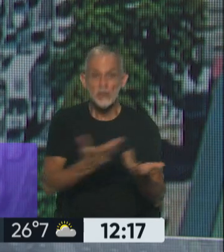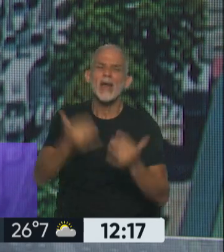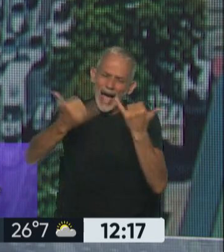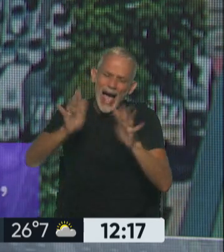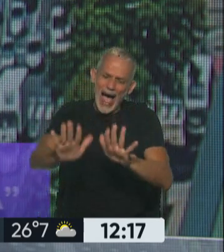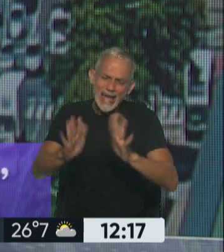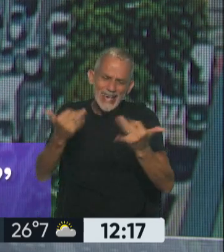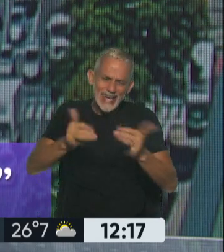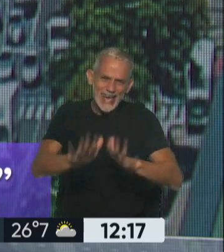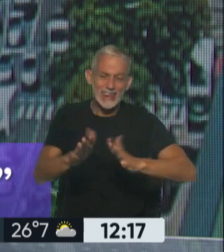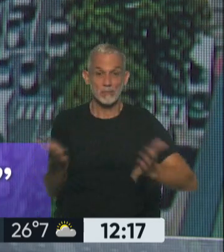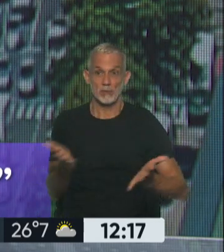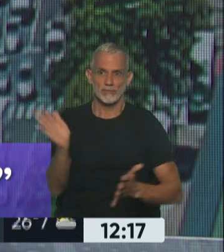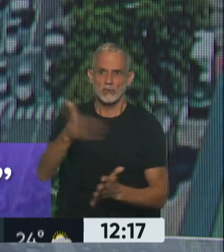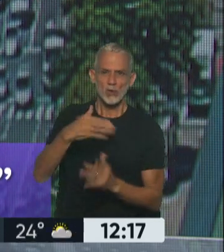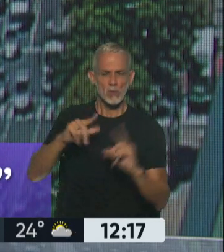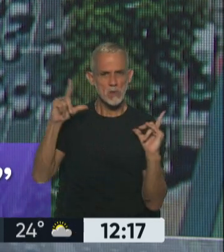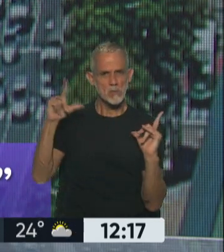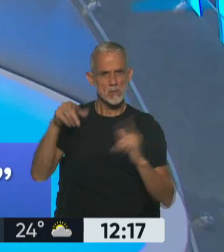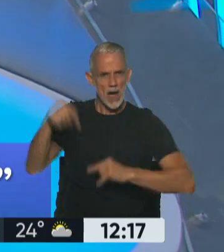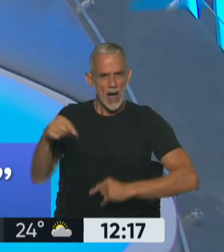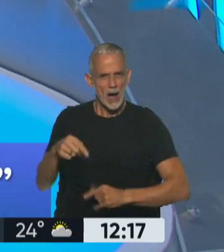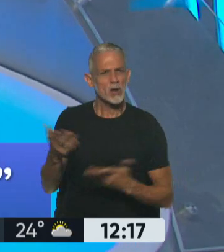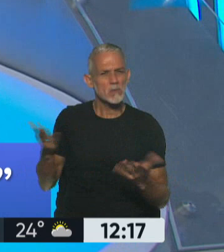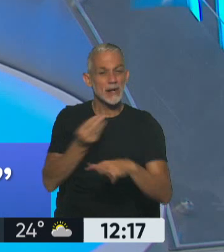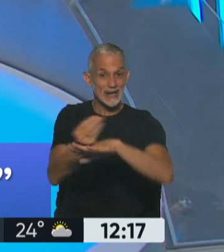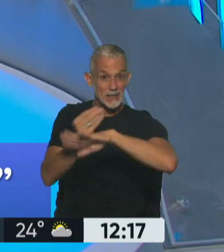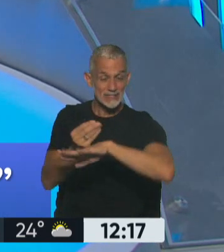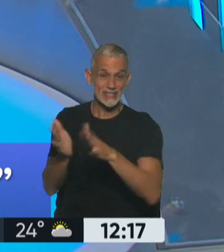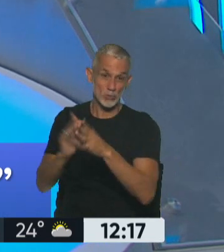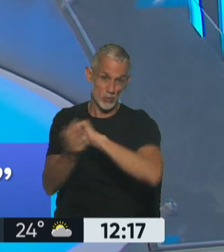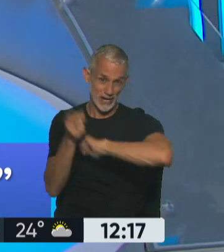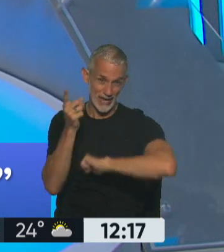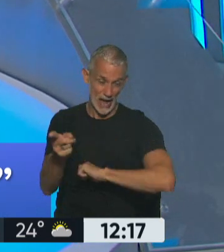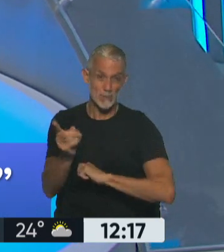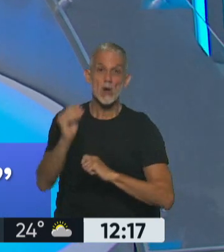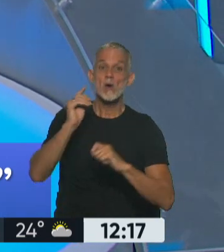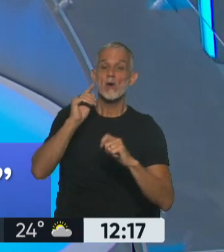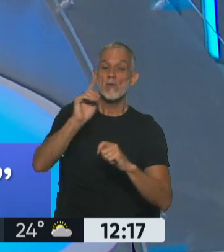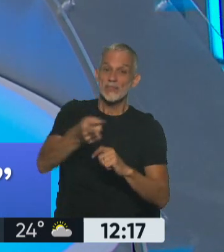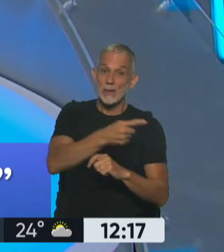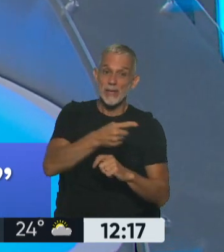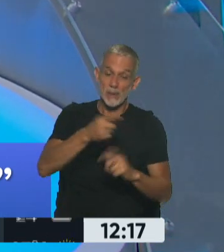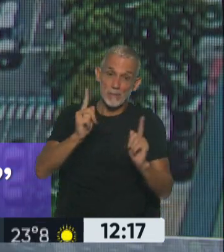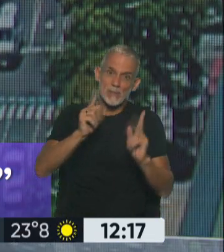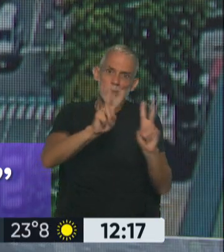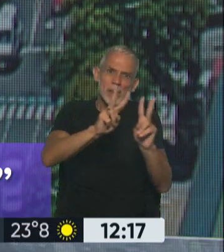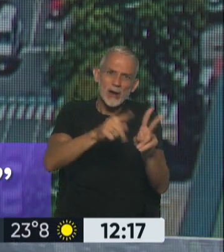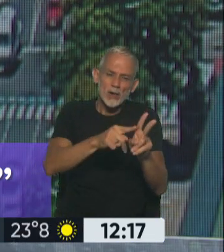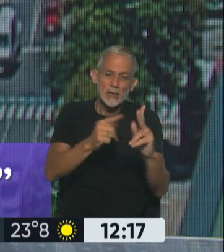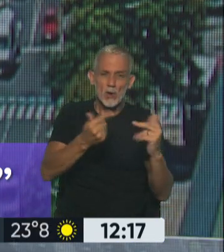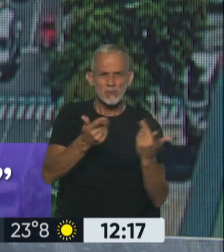nada, pero todos los actores que quedaron, tanto los representantes de Juntos por el Cambio como los del propio peronismo han quedado